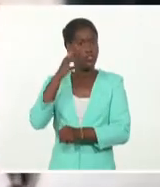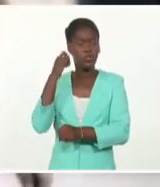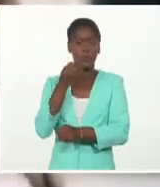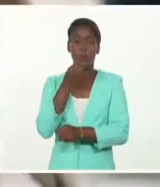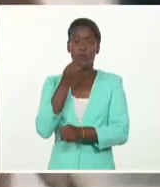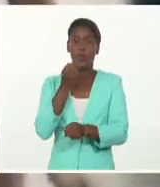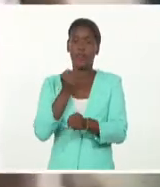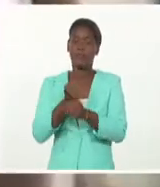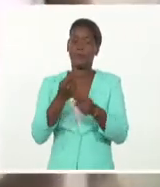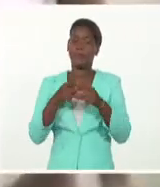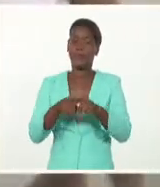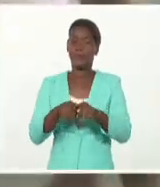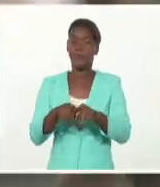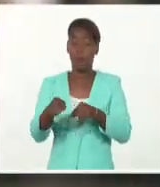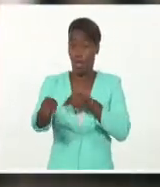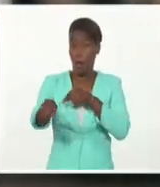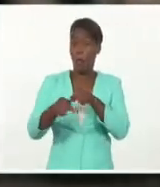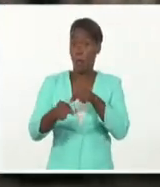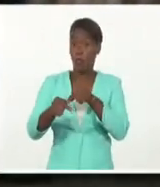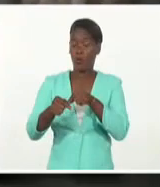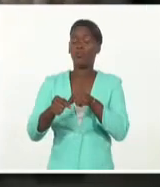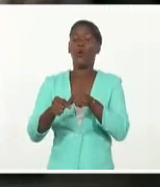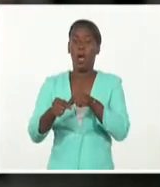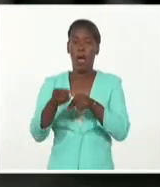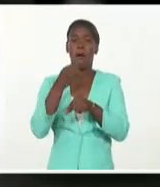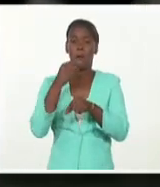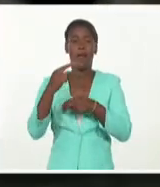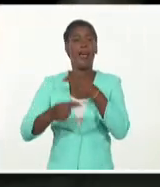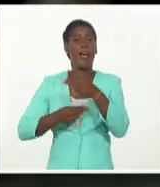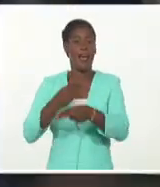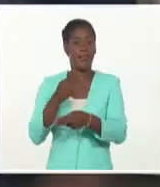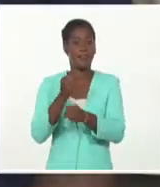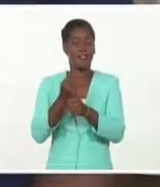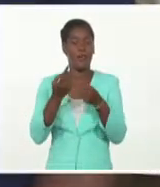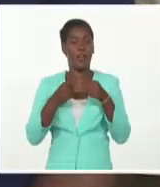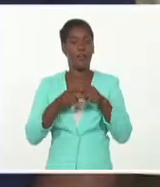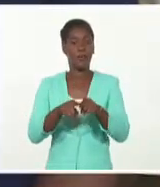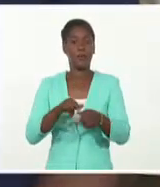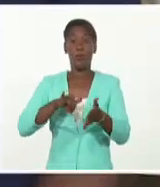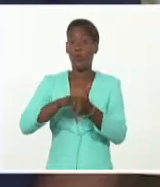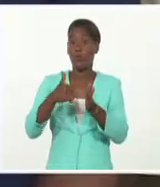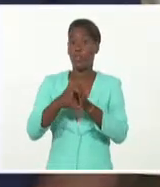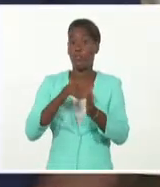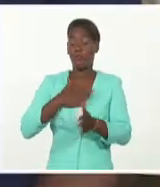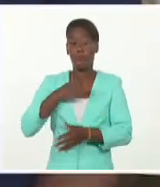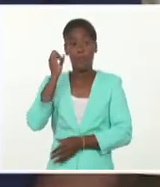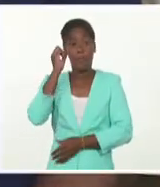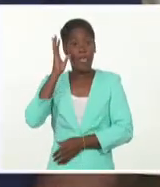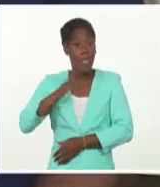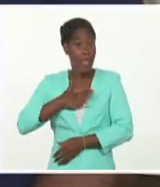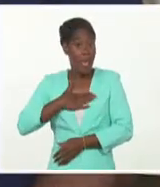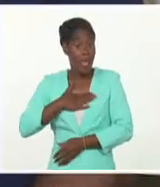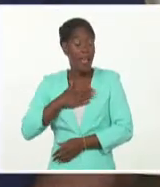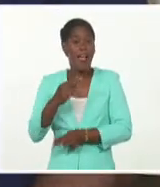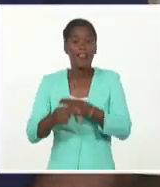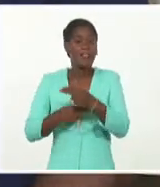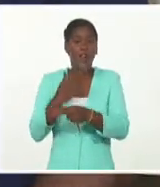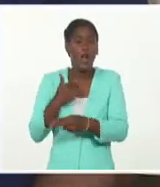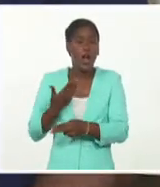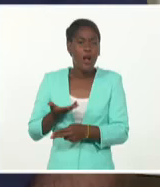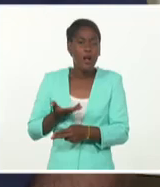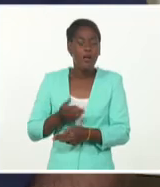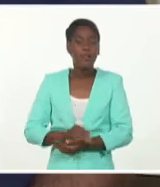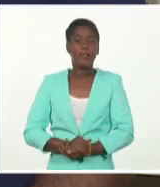cubano podrá disfrutar nuevamente de esa colaboración. El proyecto que se le ha ocurrido a él, a Eduardito, es